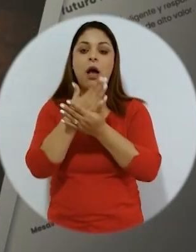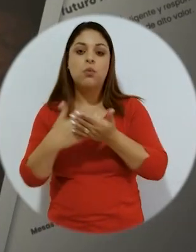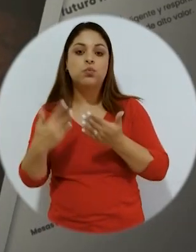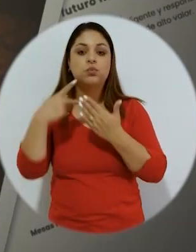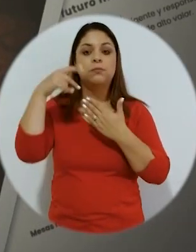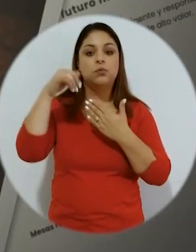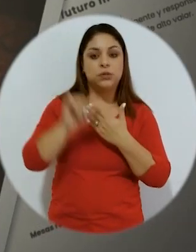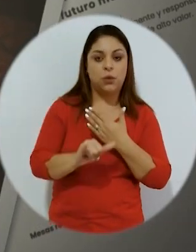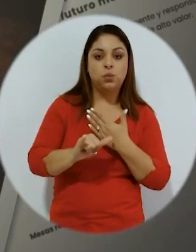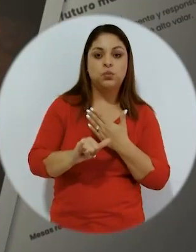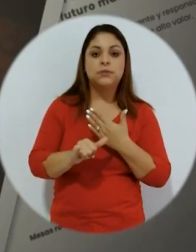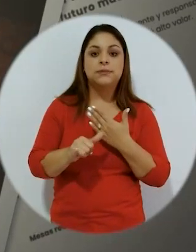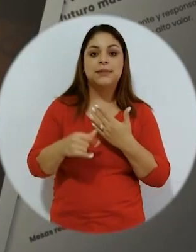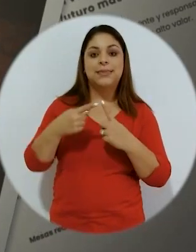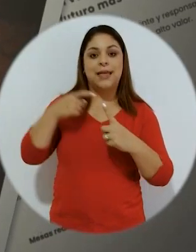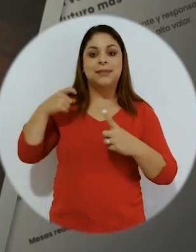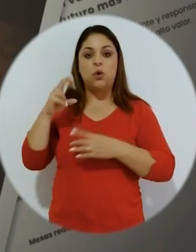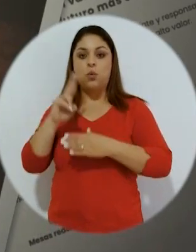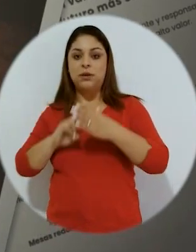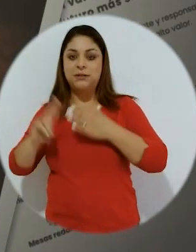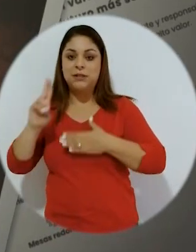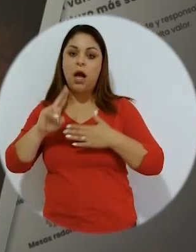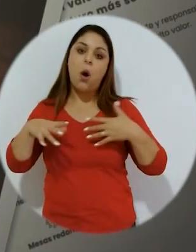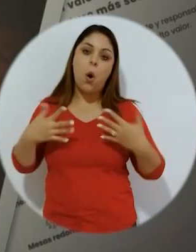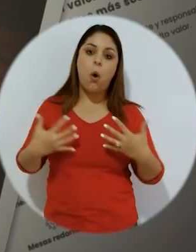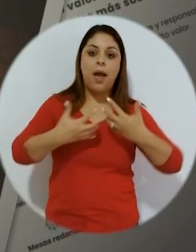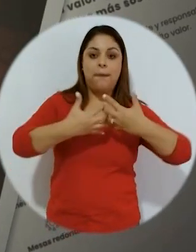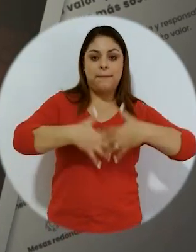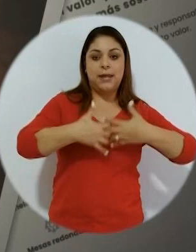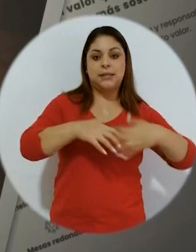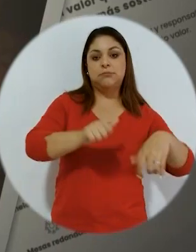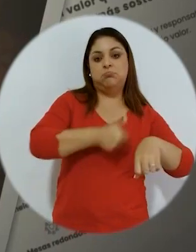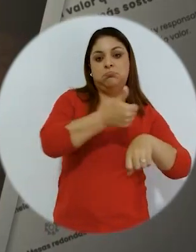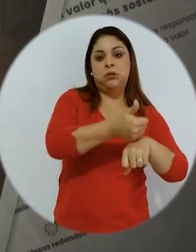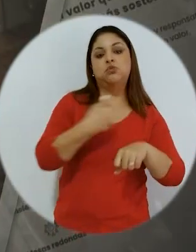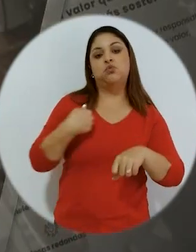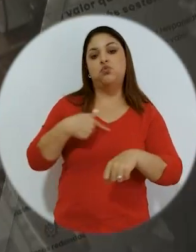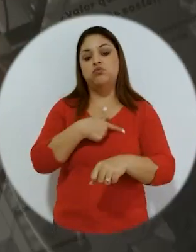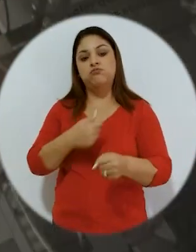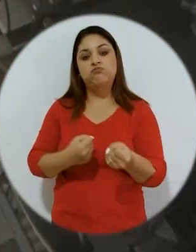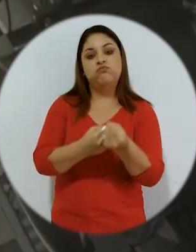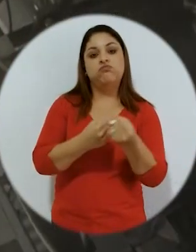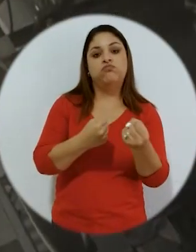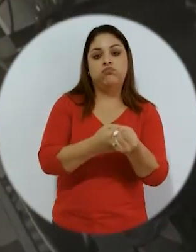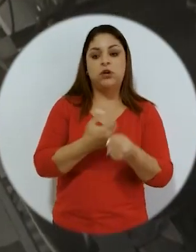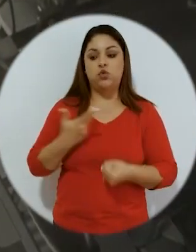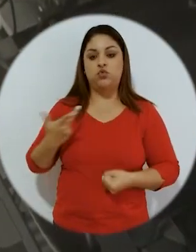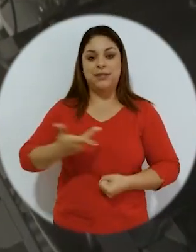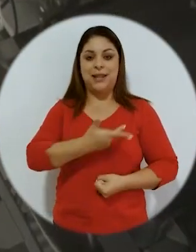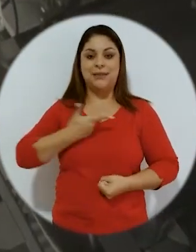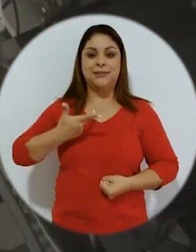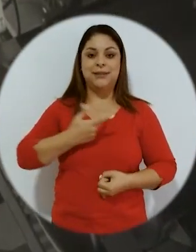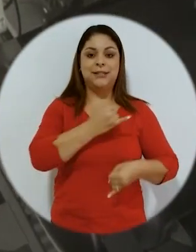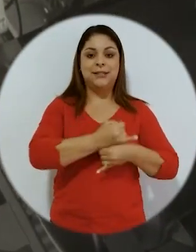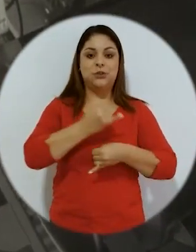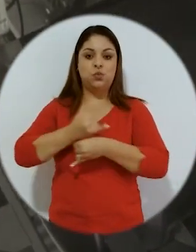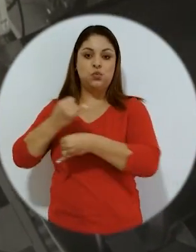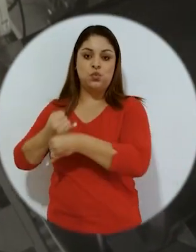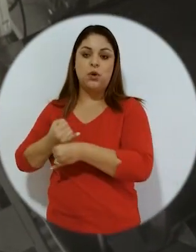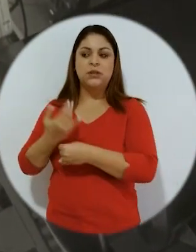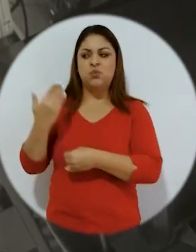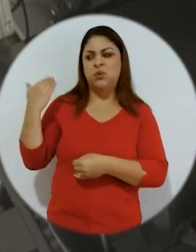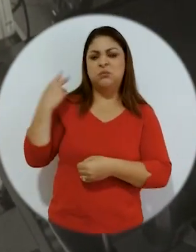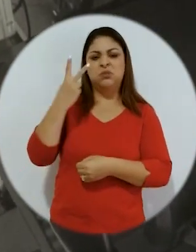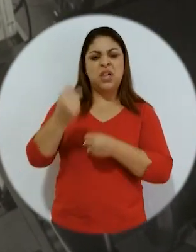mostrar algunos ejemplos desde la academia y de emprendimientos con los que hemos venido trabajando las 3 instituciones